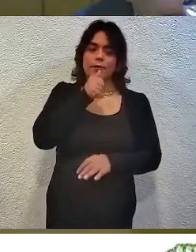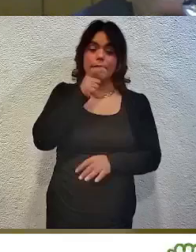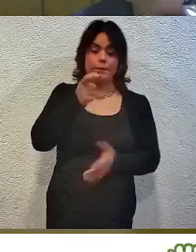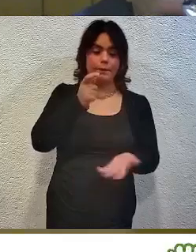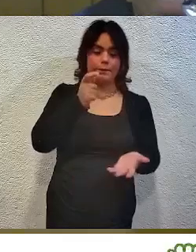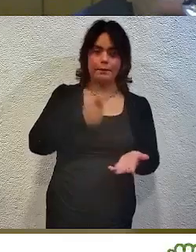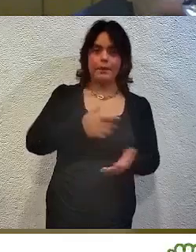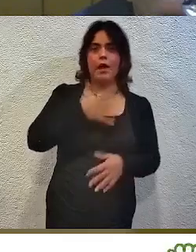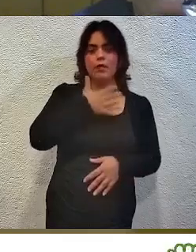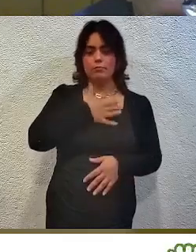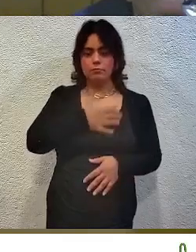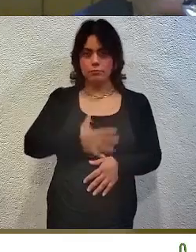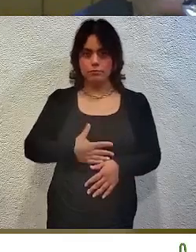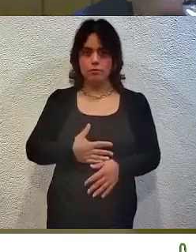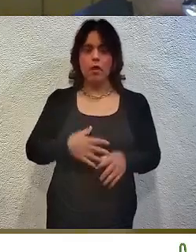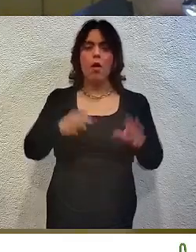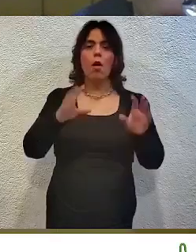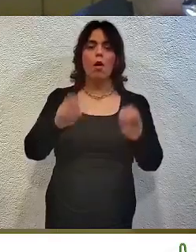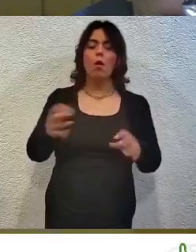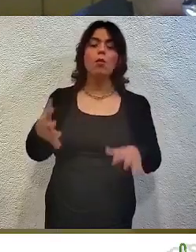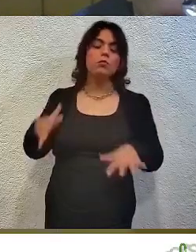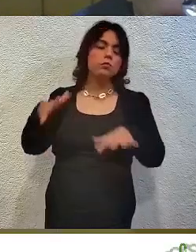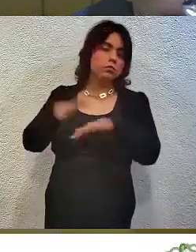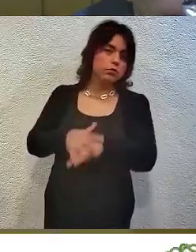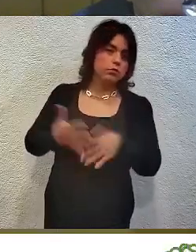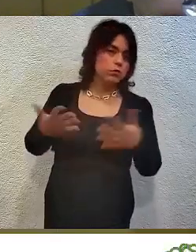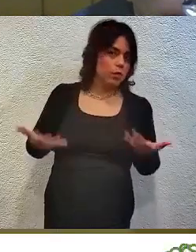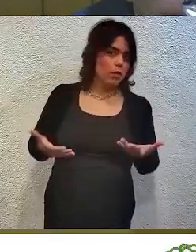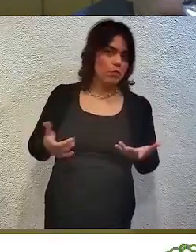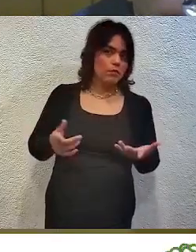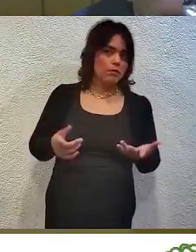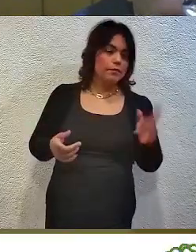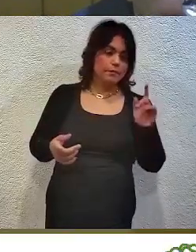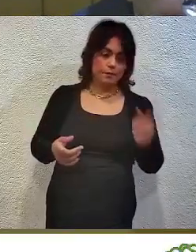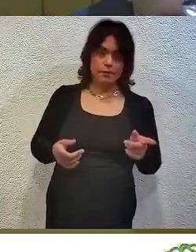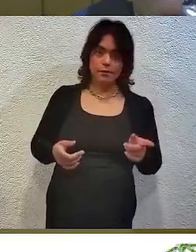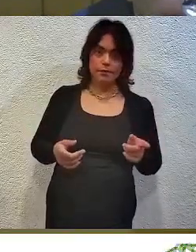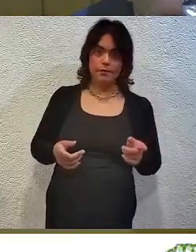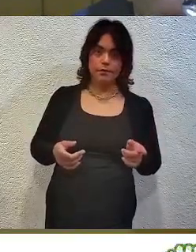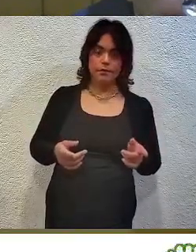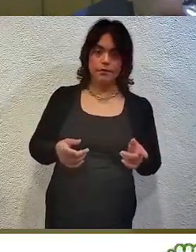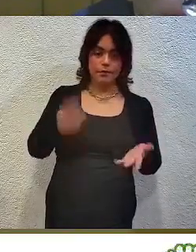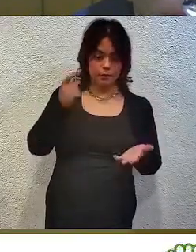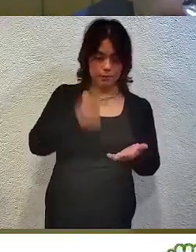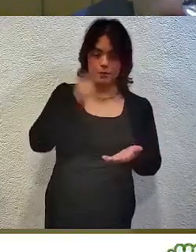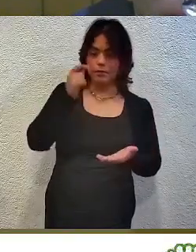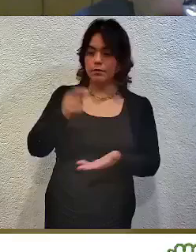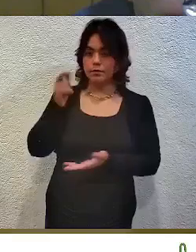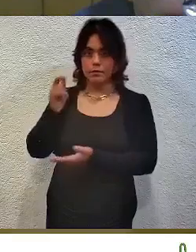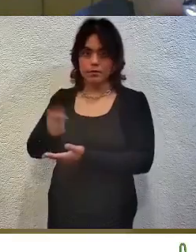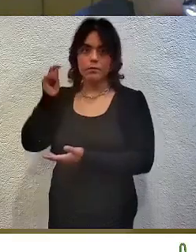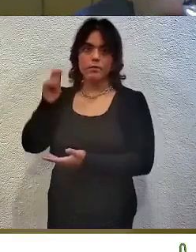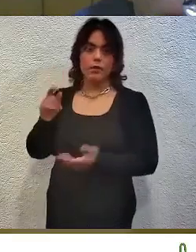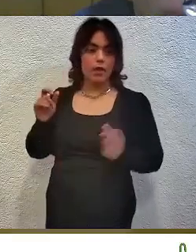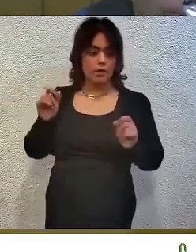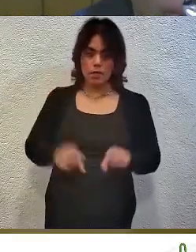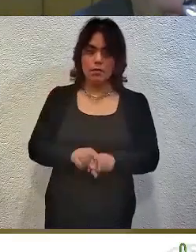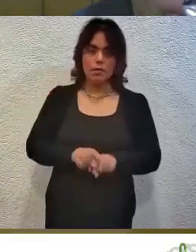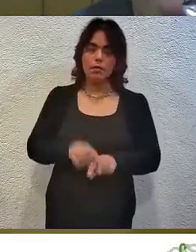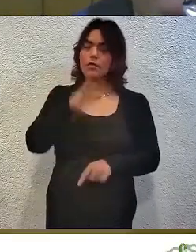en materia administrativa, ¿no? Nadie puede ser sancionado por dos hechos o dos